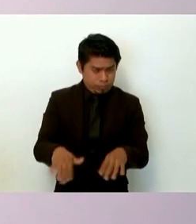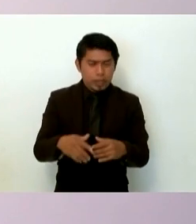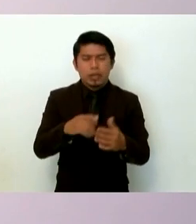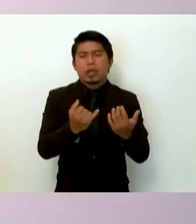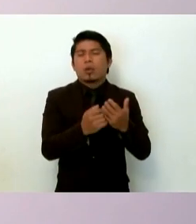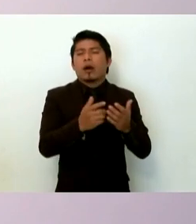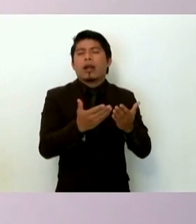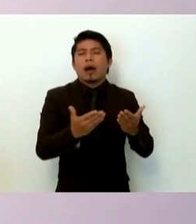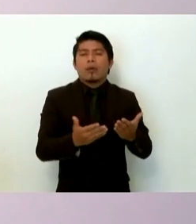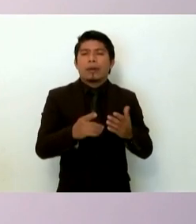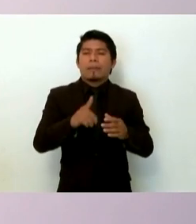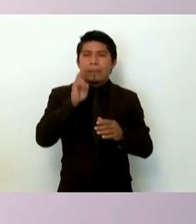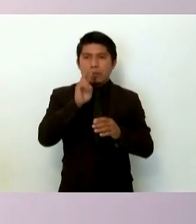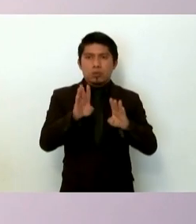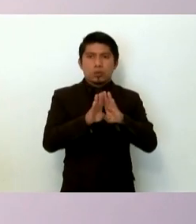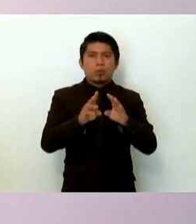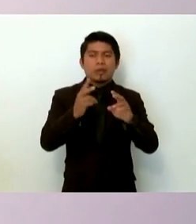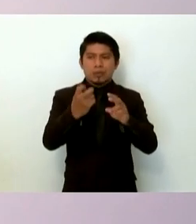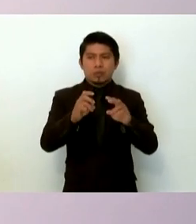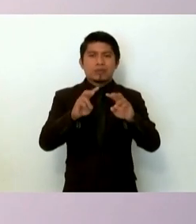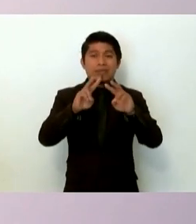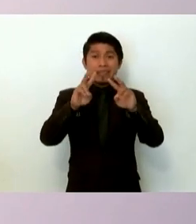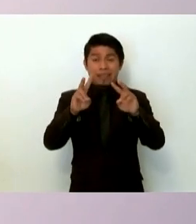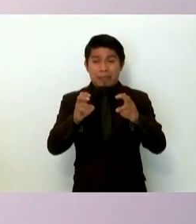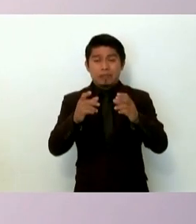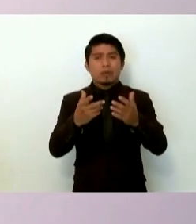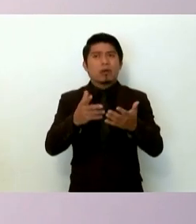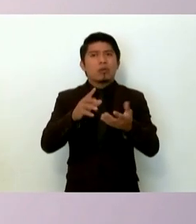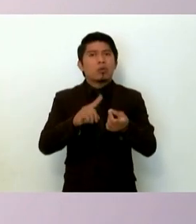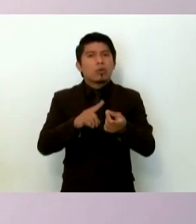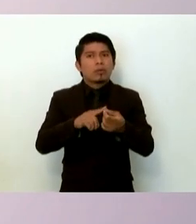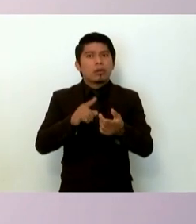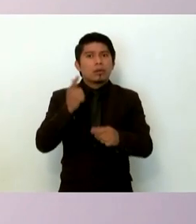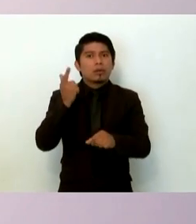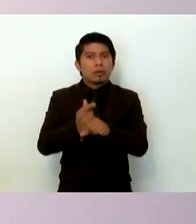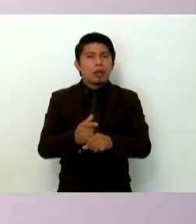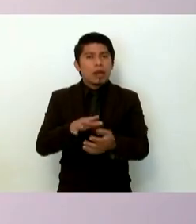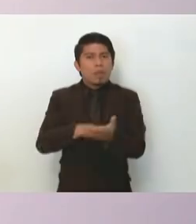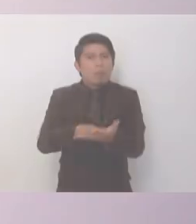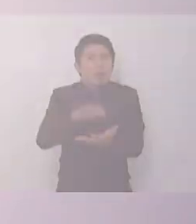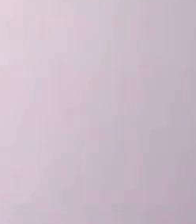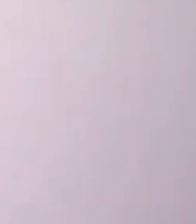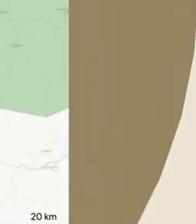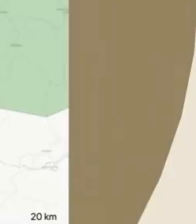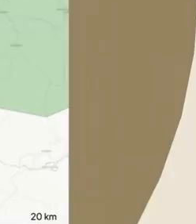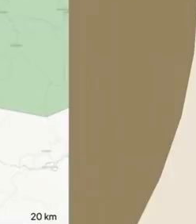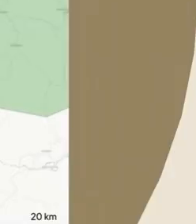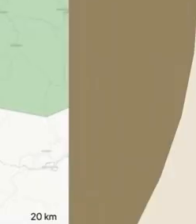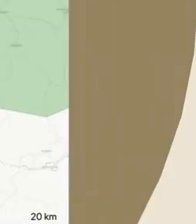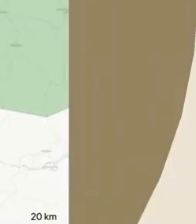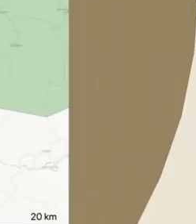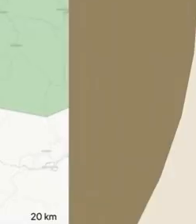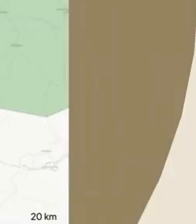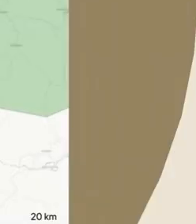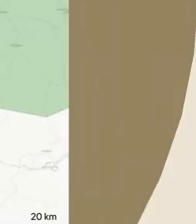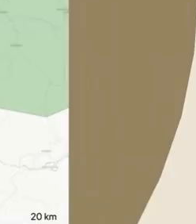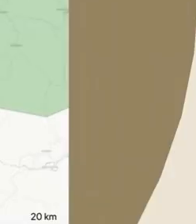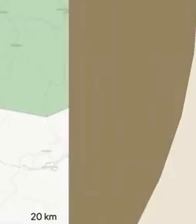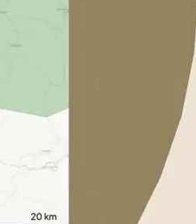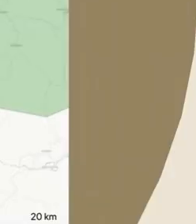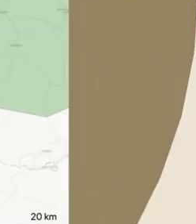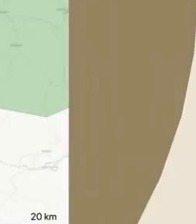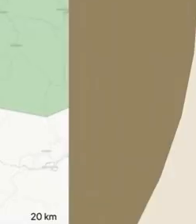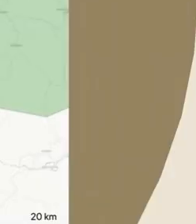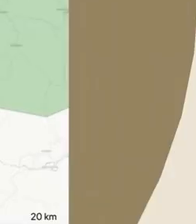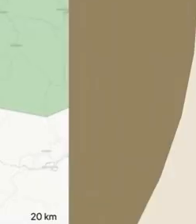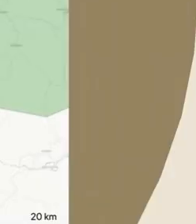puntos donde se ha realizado el mayor número de hallazgos por supuesto concentrados en el norte